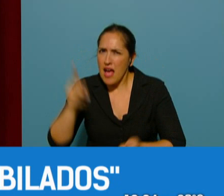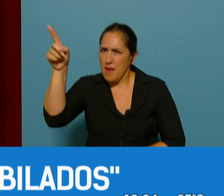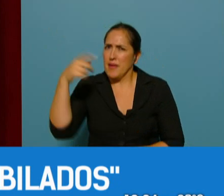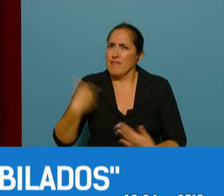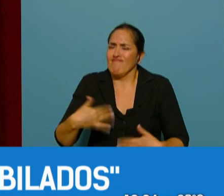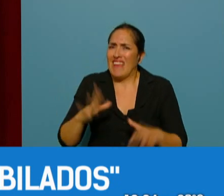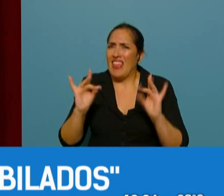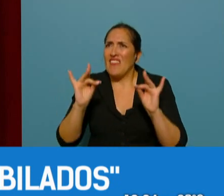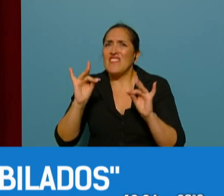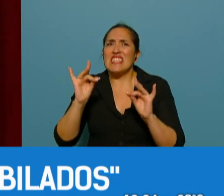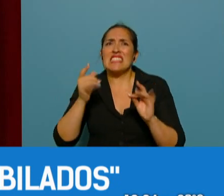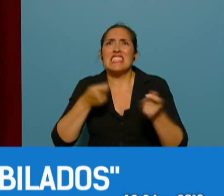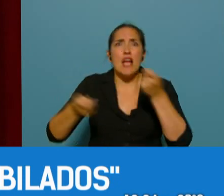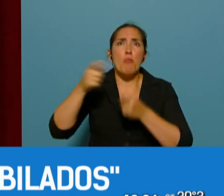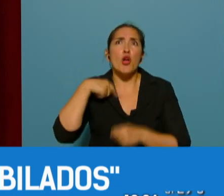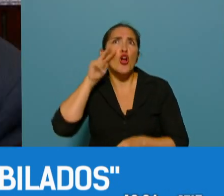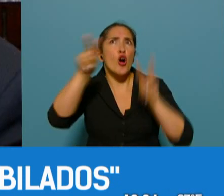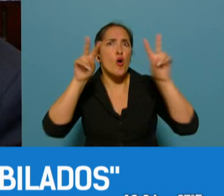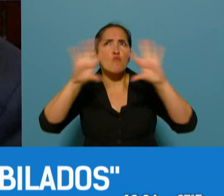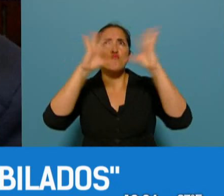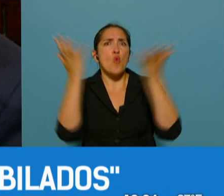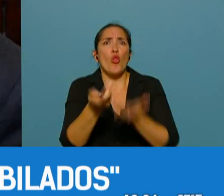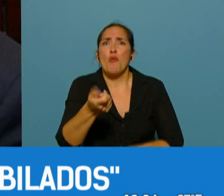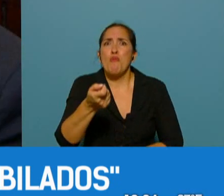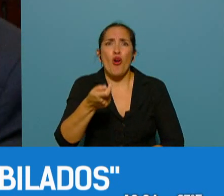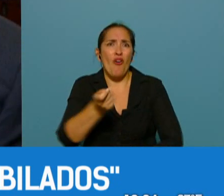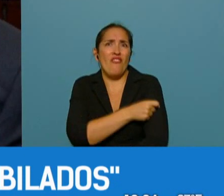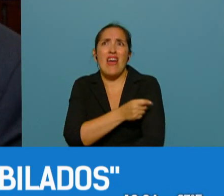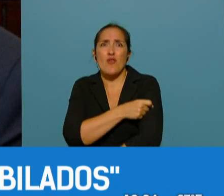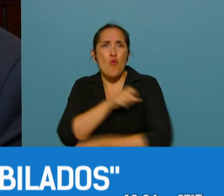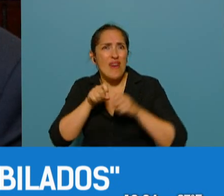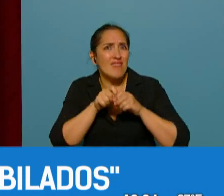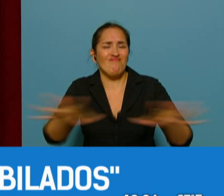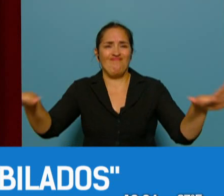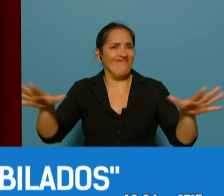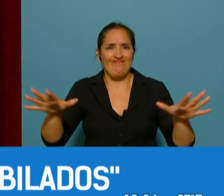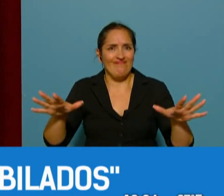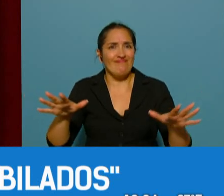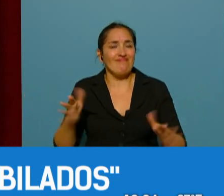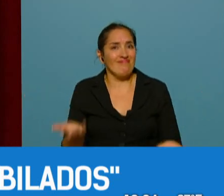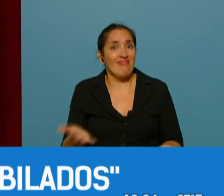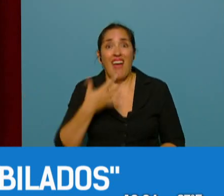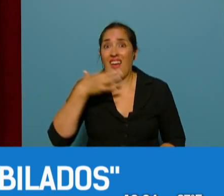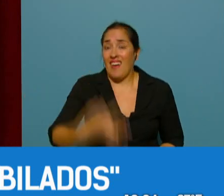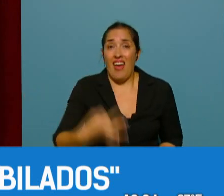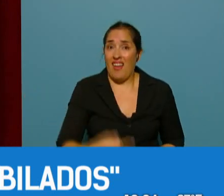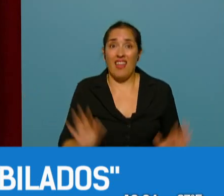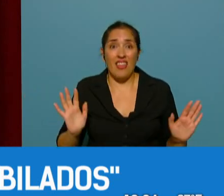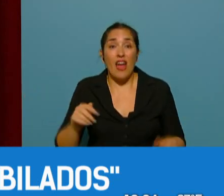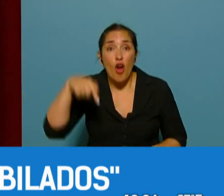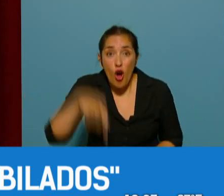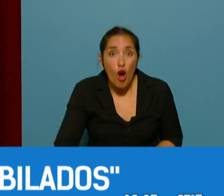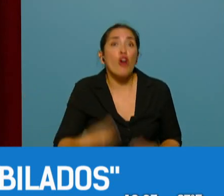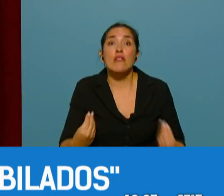muy bien las dificultades que atraviesa el mundo por la escasez y por el egoísmo. Lamentablemente hay una realidad. Hoy